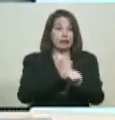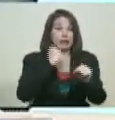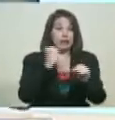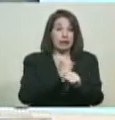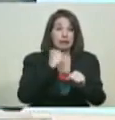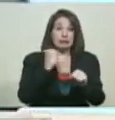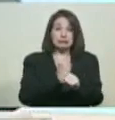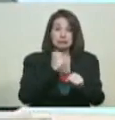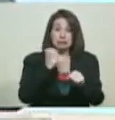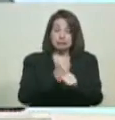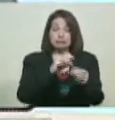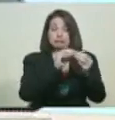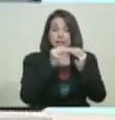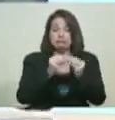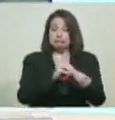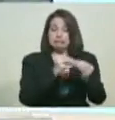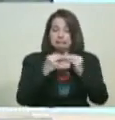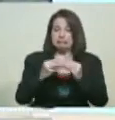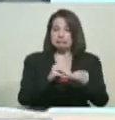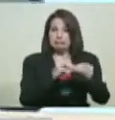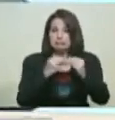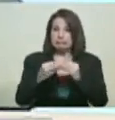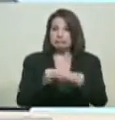que estoy allí mira amasando